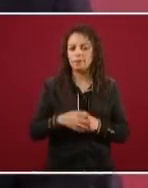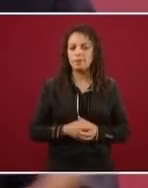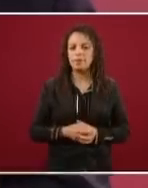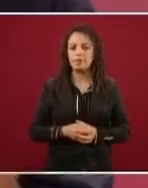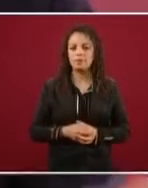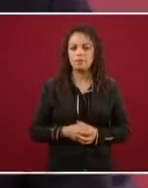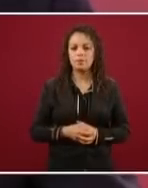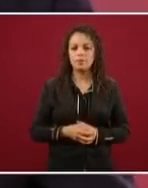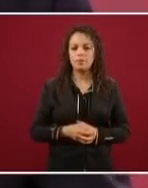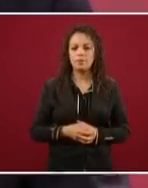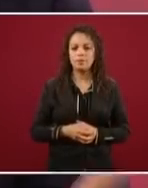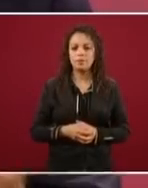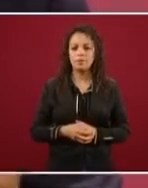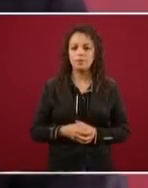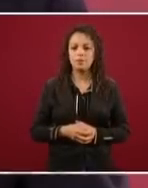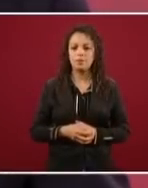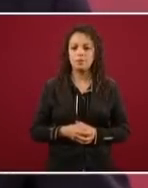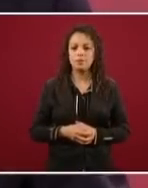funcionar